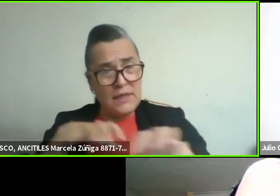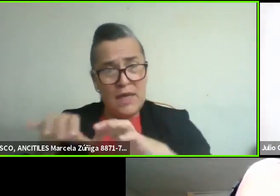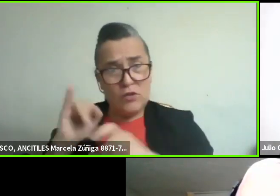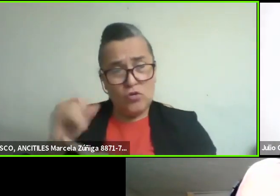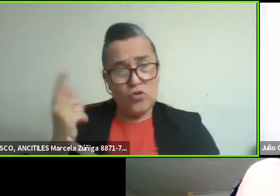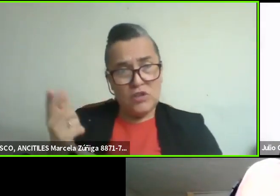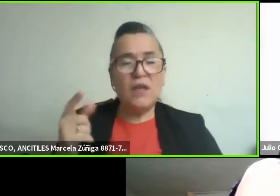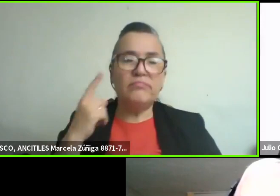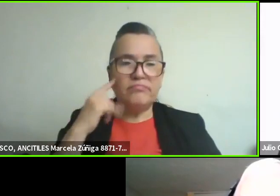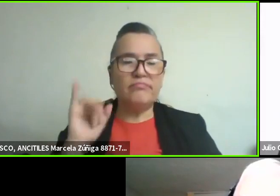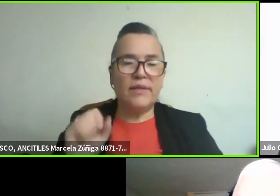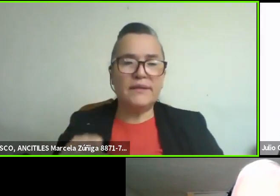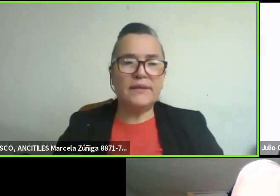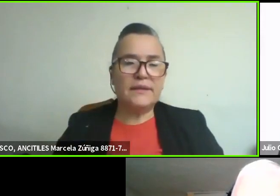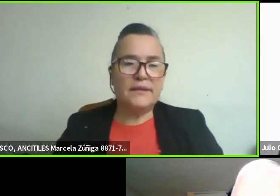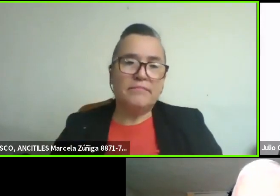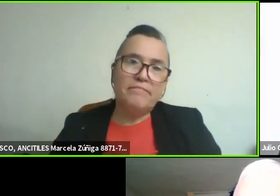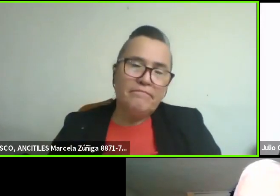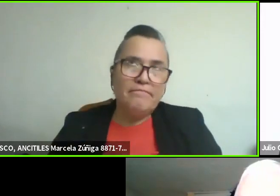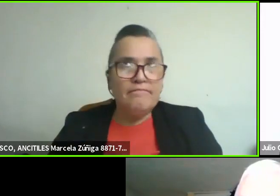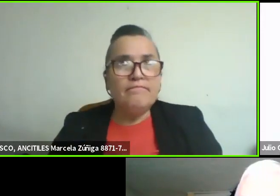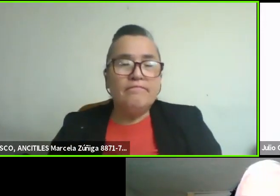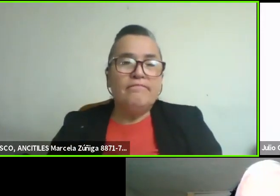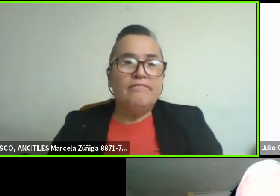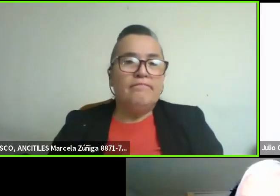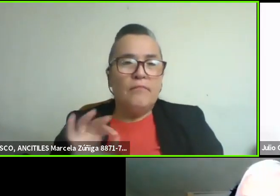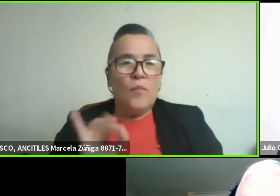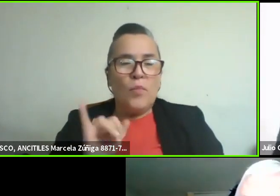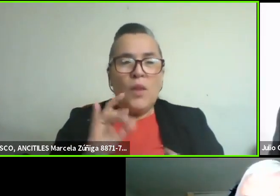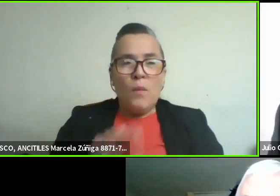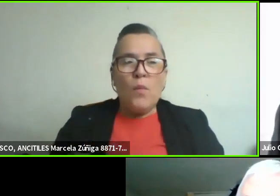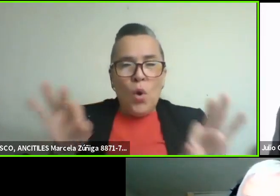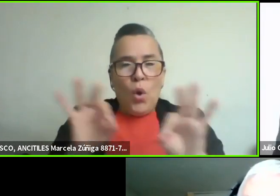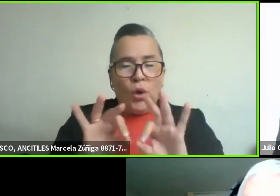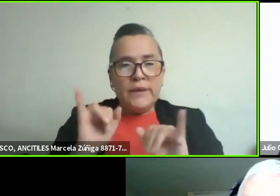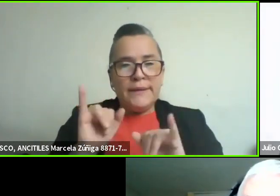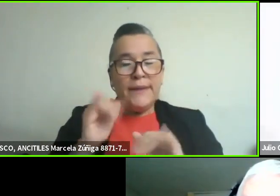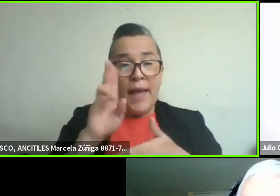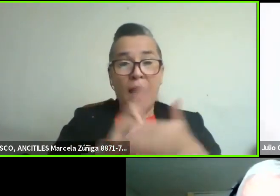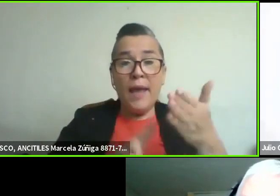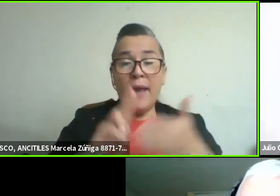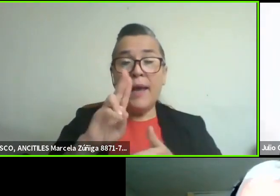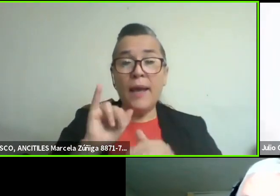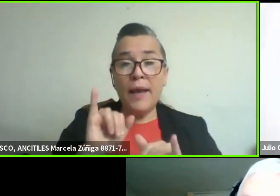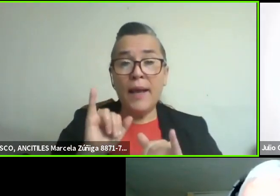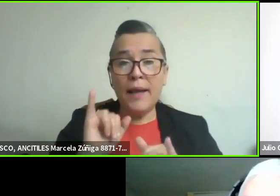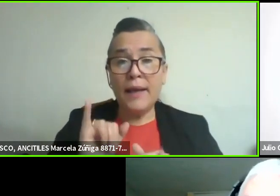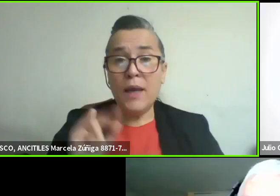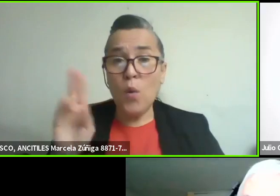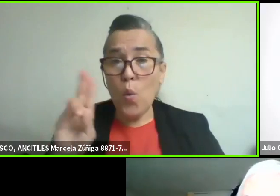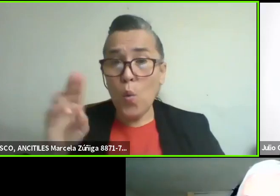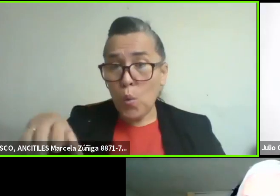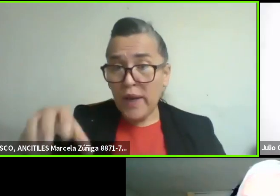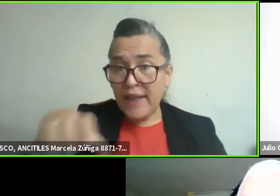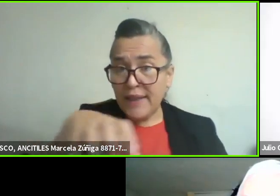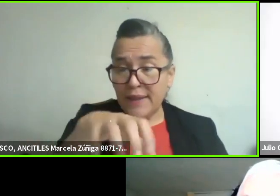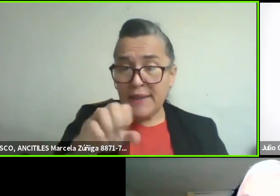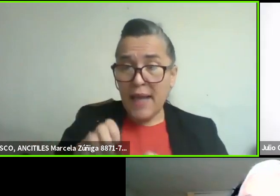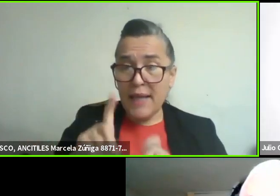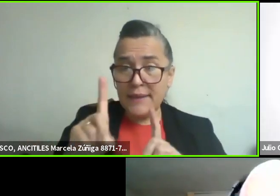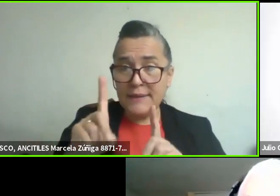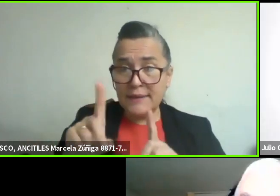doctor sí bueno sí yo creo que eso es muy importante verdad que las universidades y las unidades académicas de las universidades